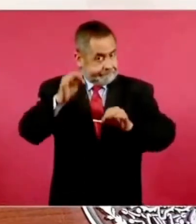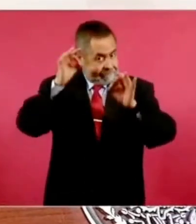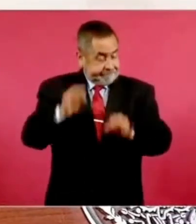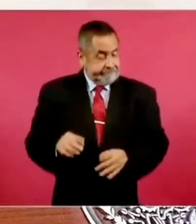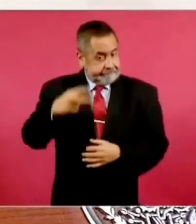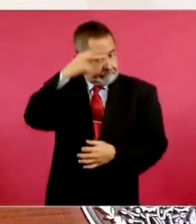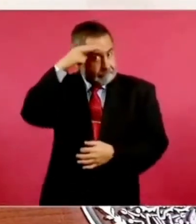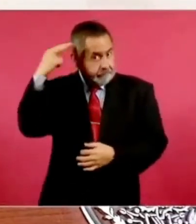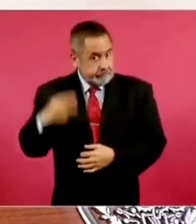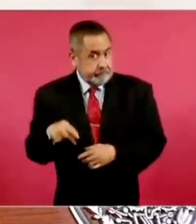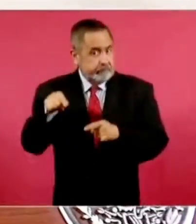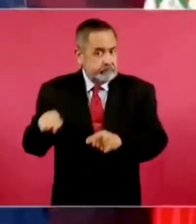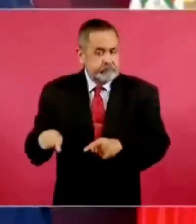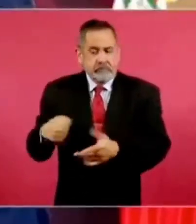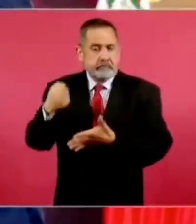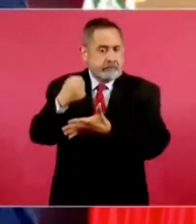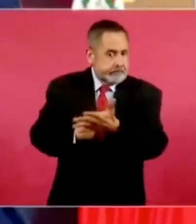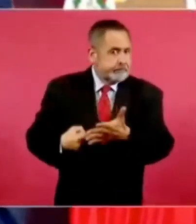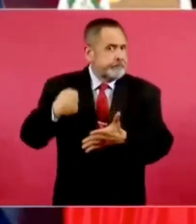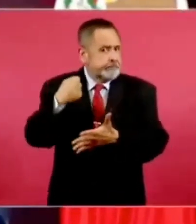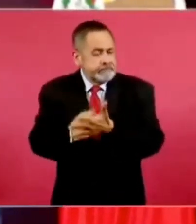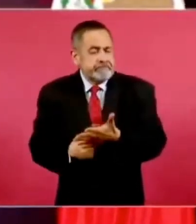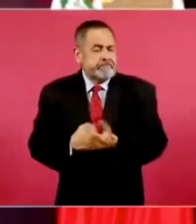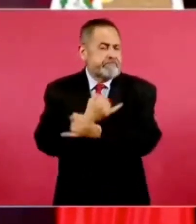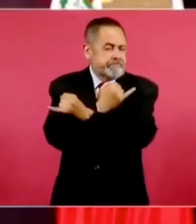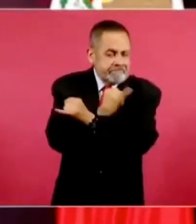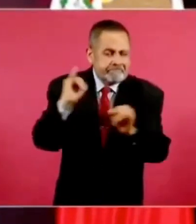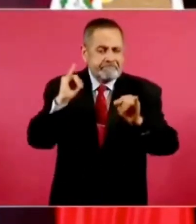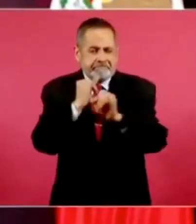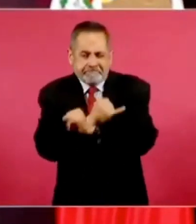el movimiento independentista